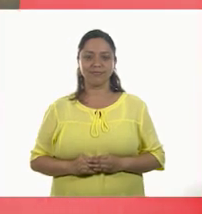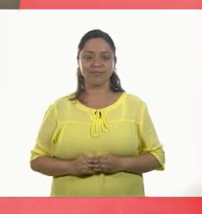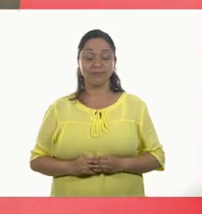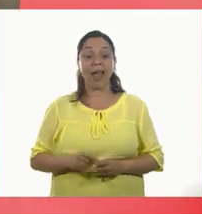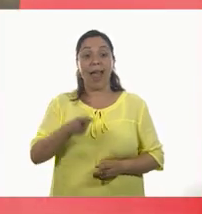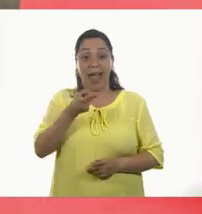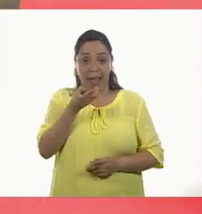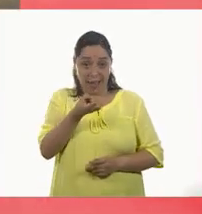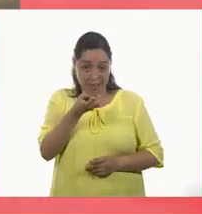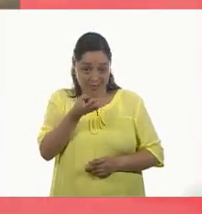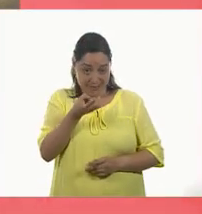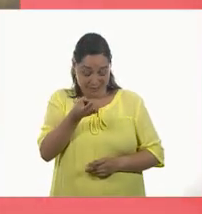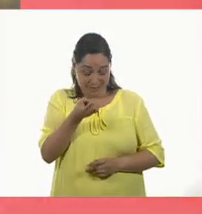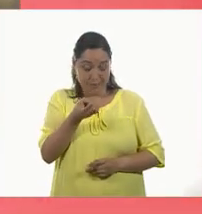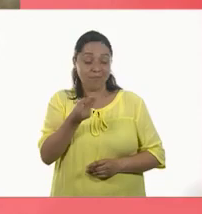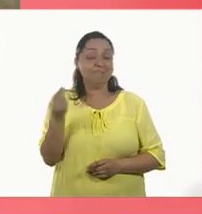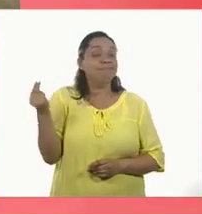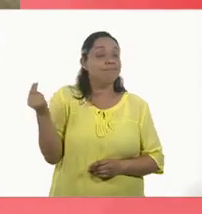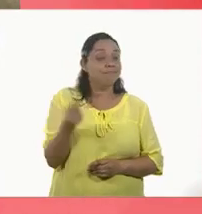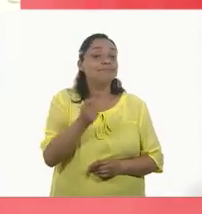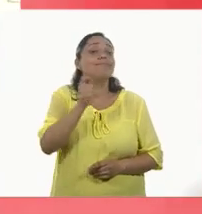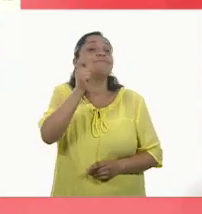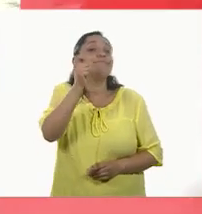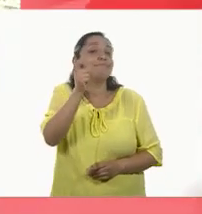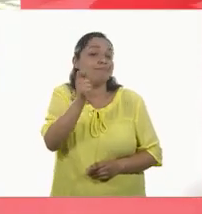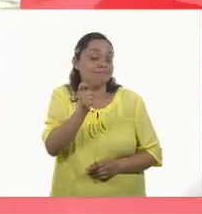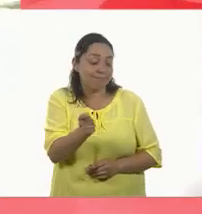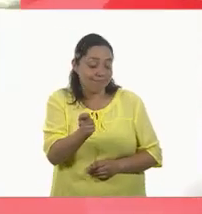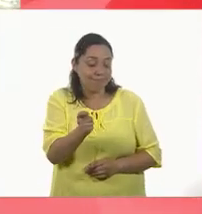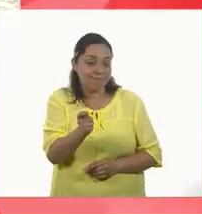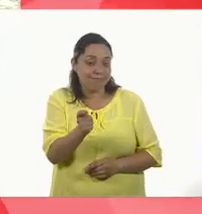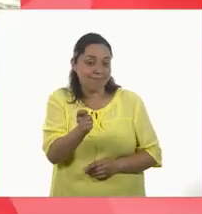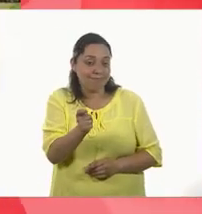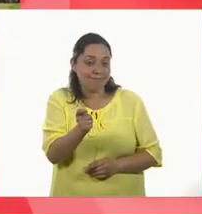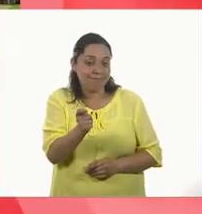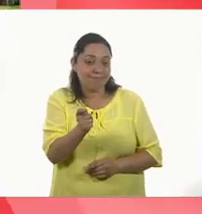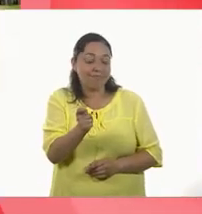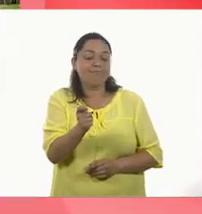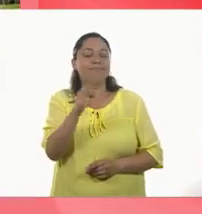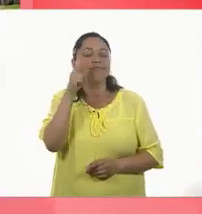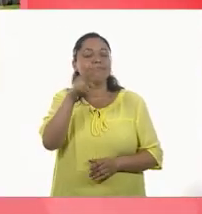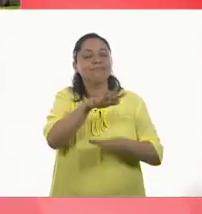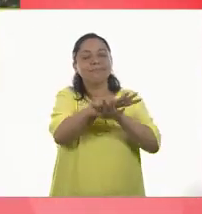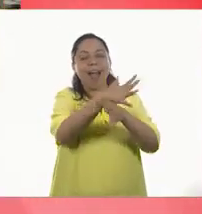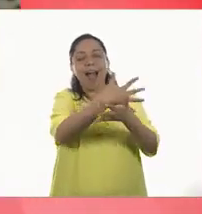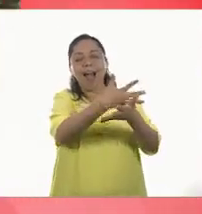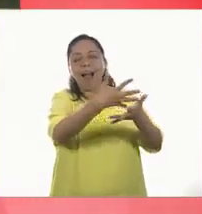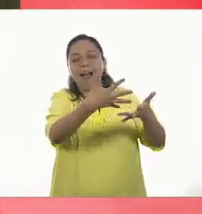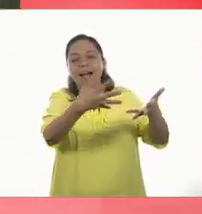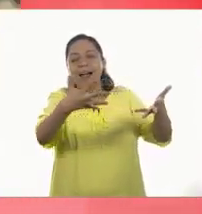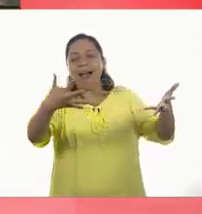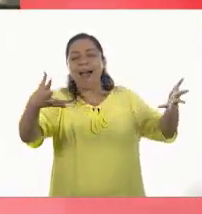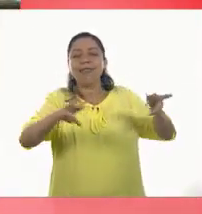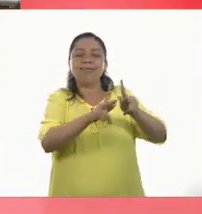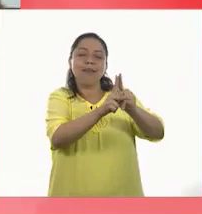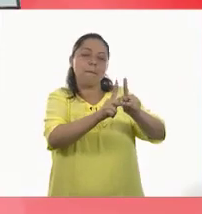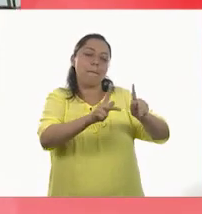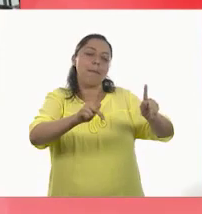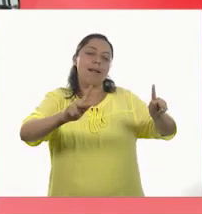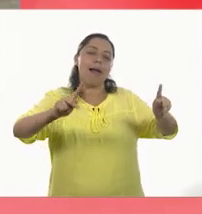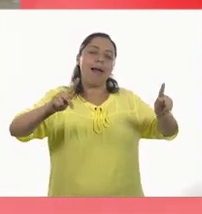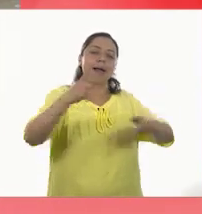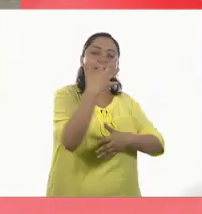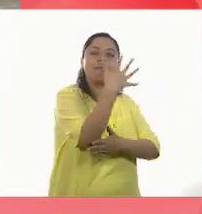Y así, es necesario disponerse al encuentro con la grandeza de sus playas, palmeras y